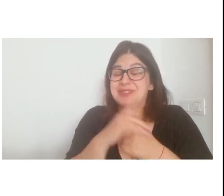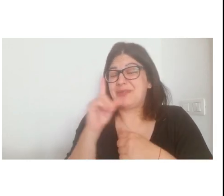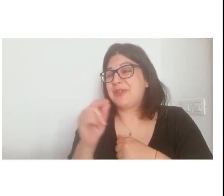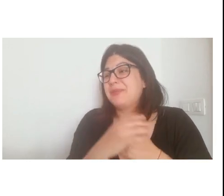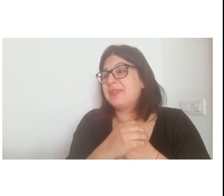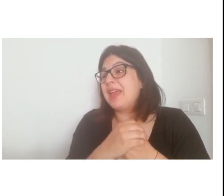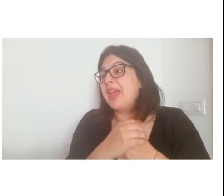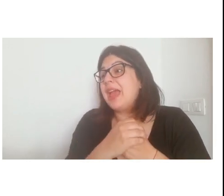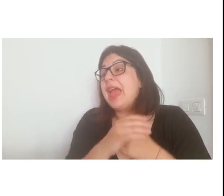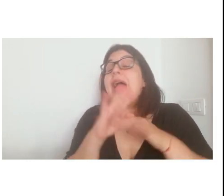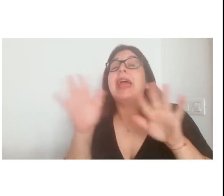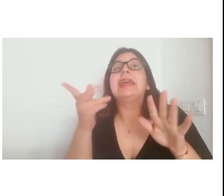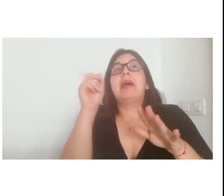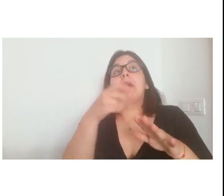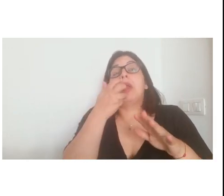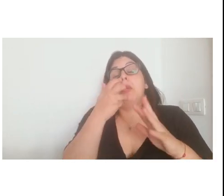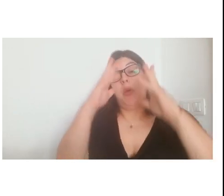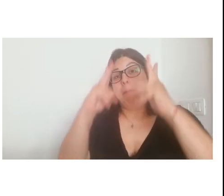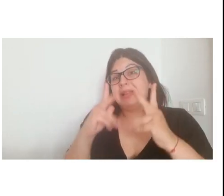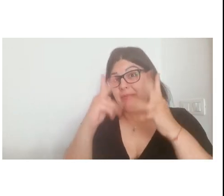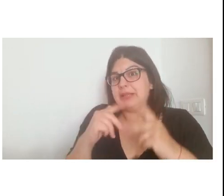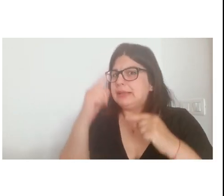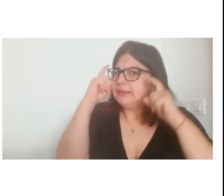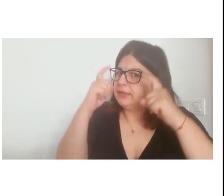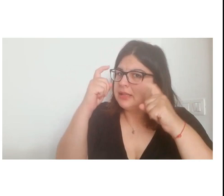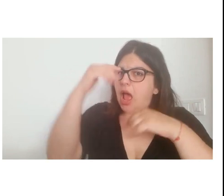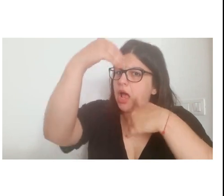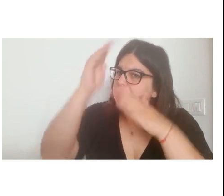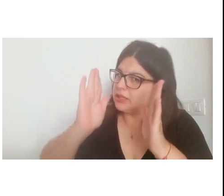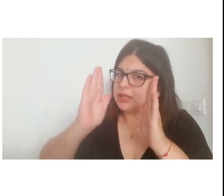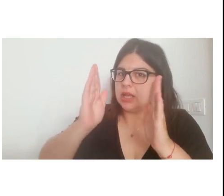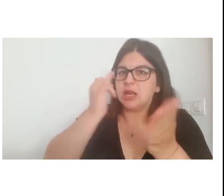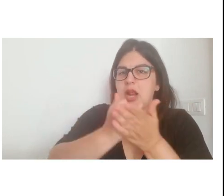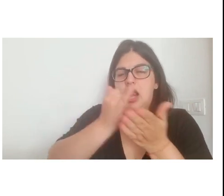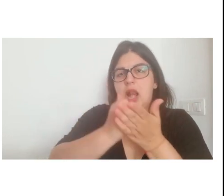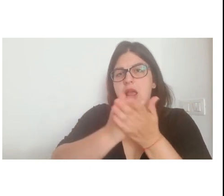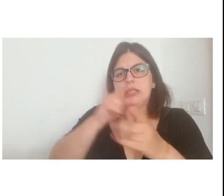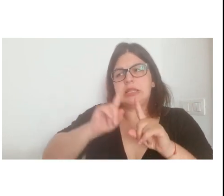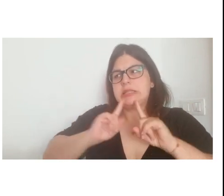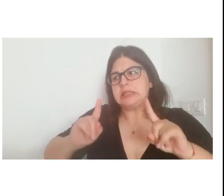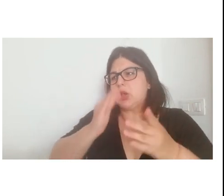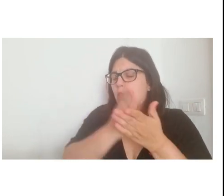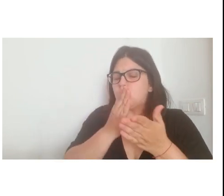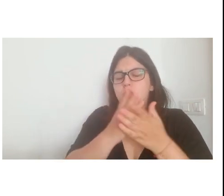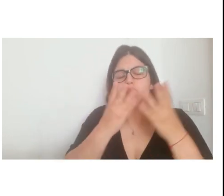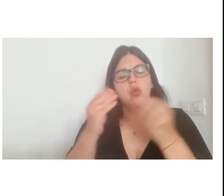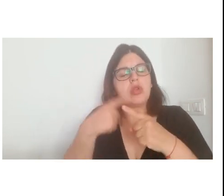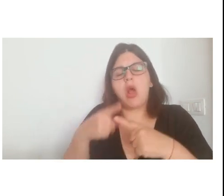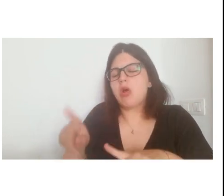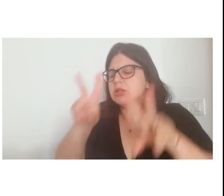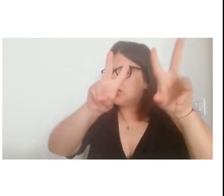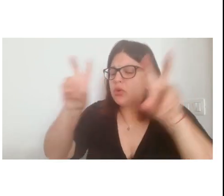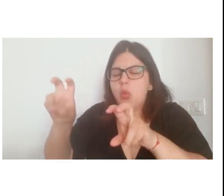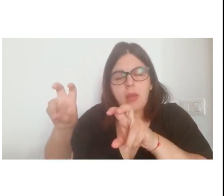Outro consello, matemáticas. E intentade atender moitísimo nas clases. Sí. Porque este curso danse moitísimas cousas novas.